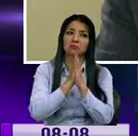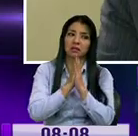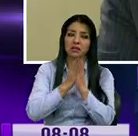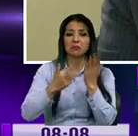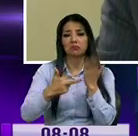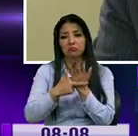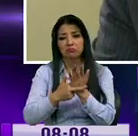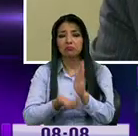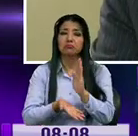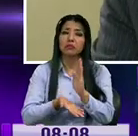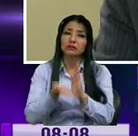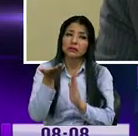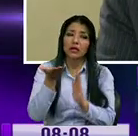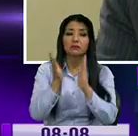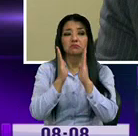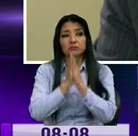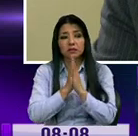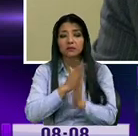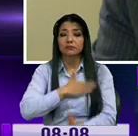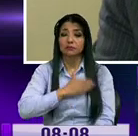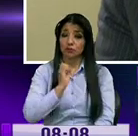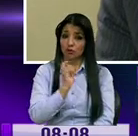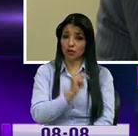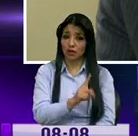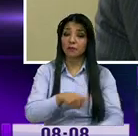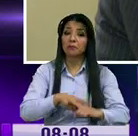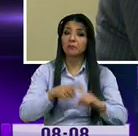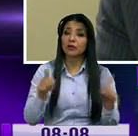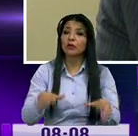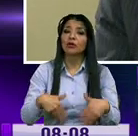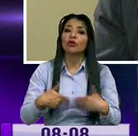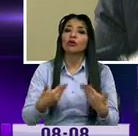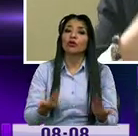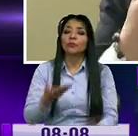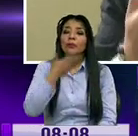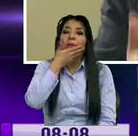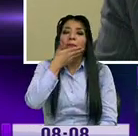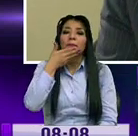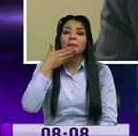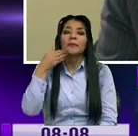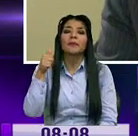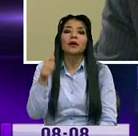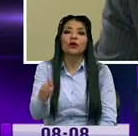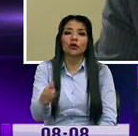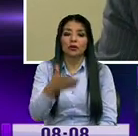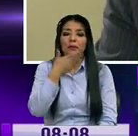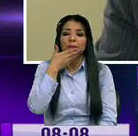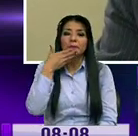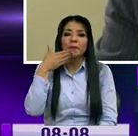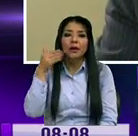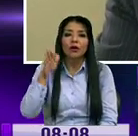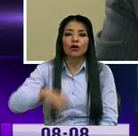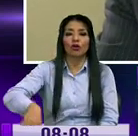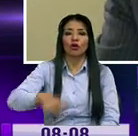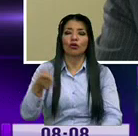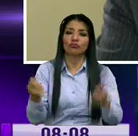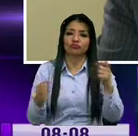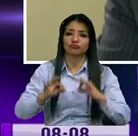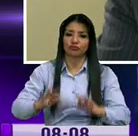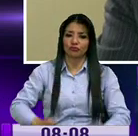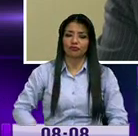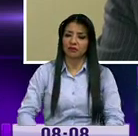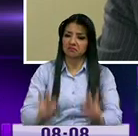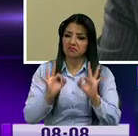el costo del transporte público, saber de qué manera van a meterles a clases de educación a todos los transportistas, a todos